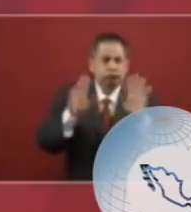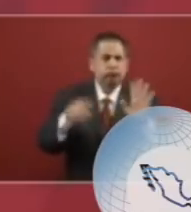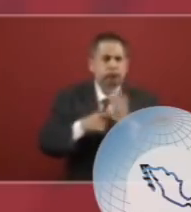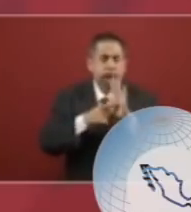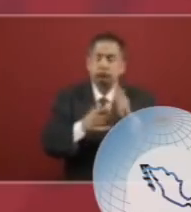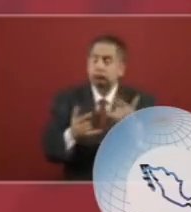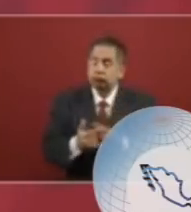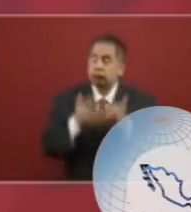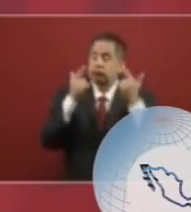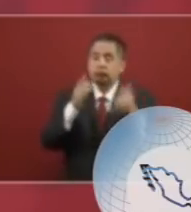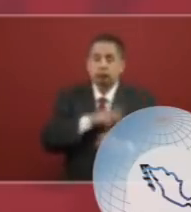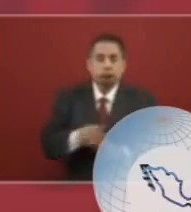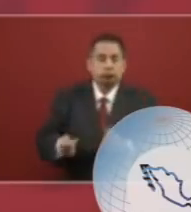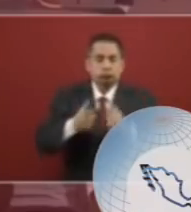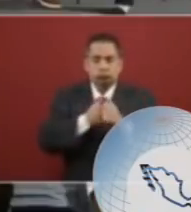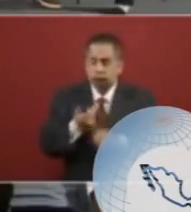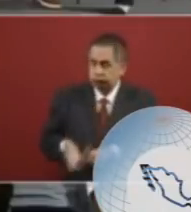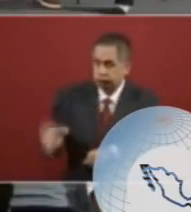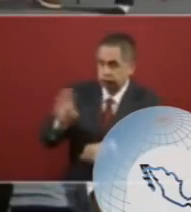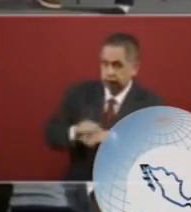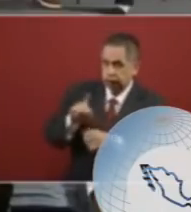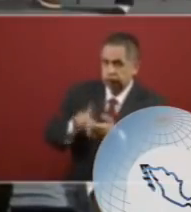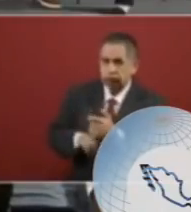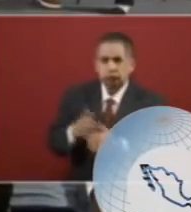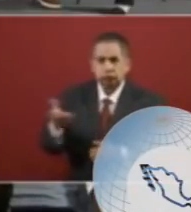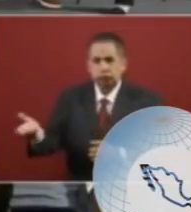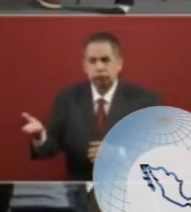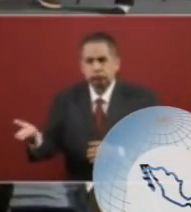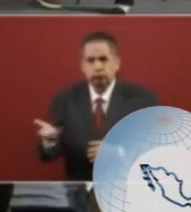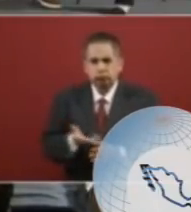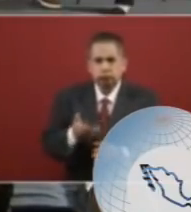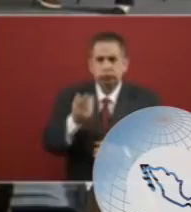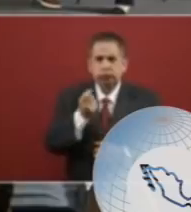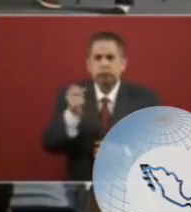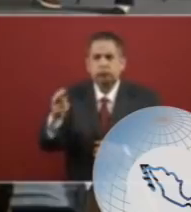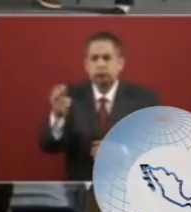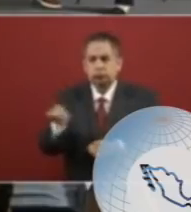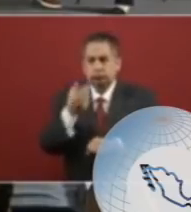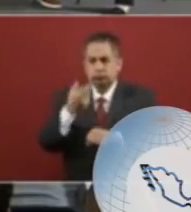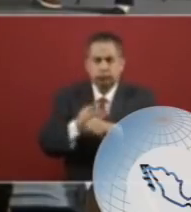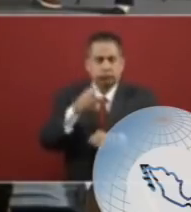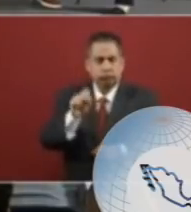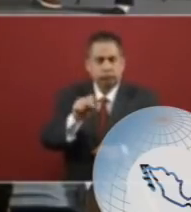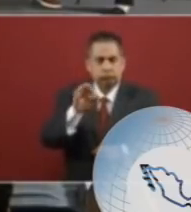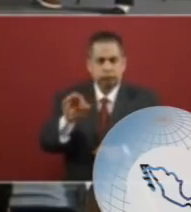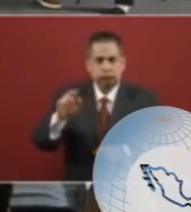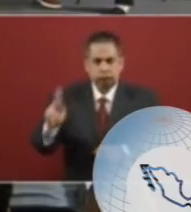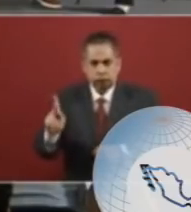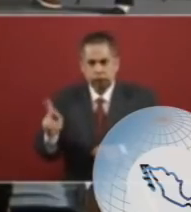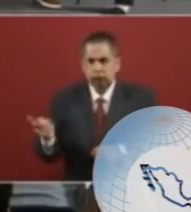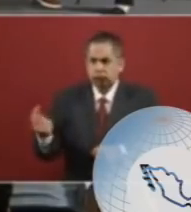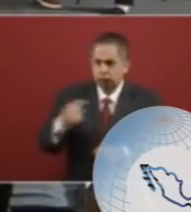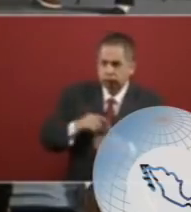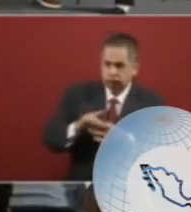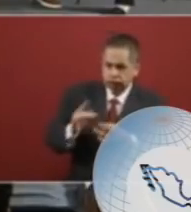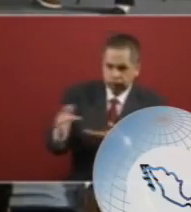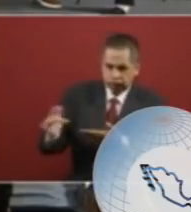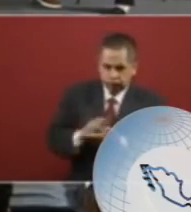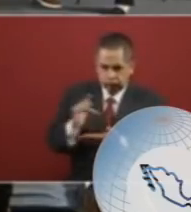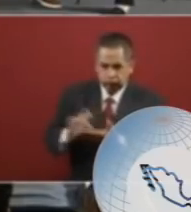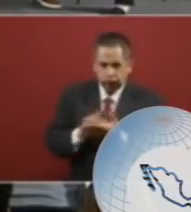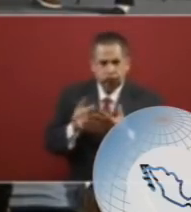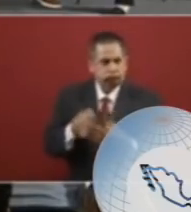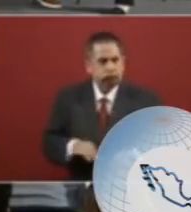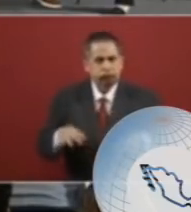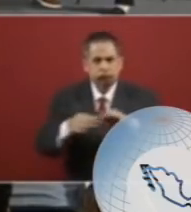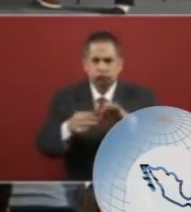hecho histórico y si me permite, señor presidente, quisiera pedir la presencia de nuestros subsecretarios de la Función Pública, que me han apoyado muchísimo